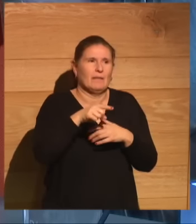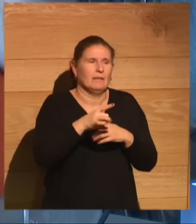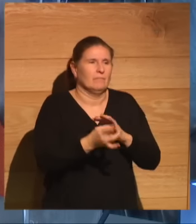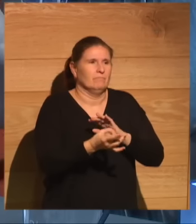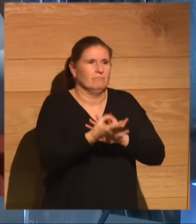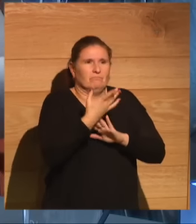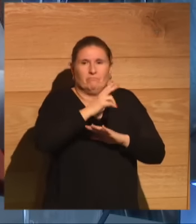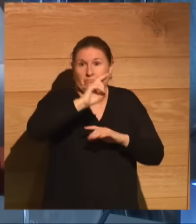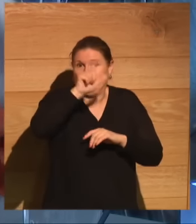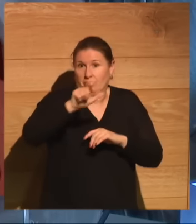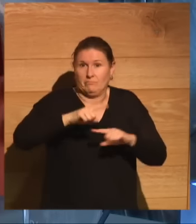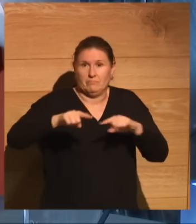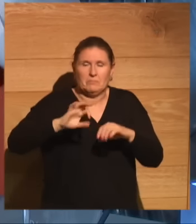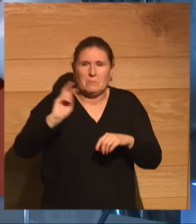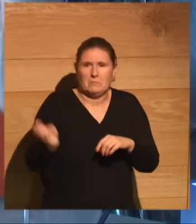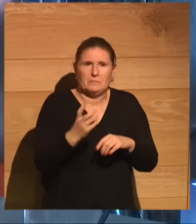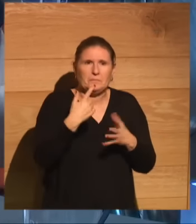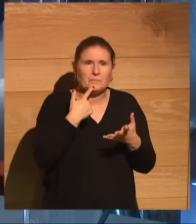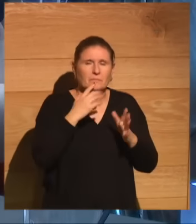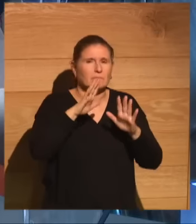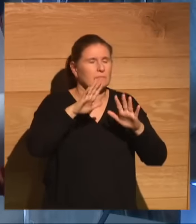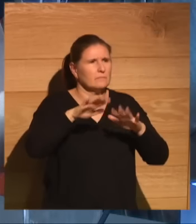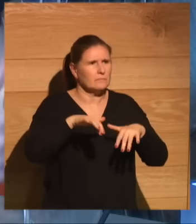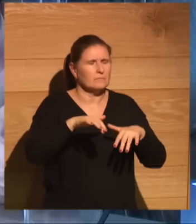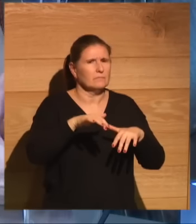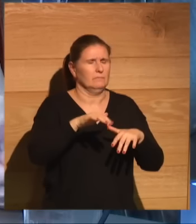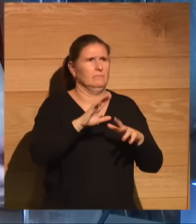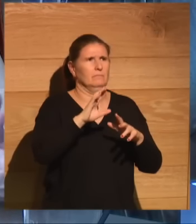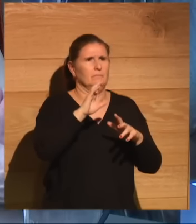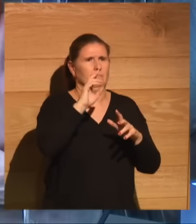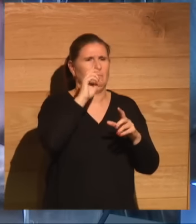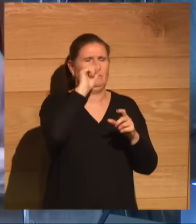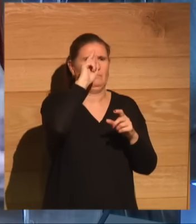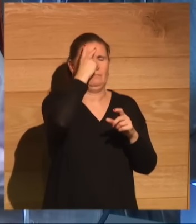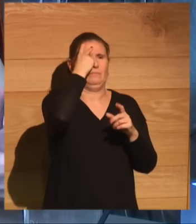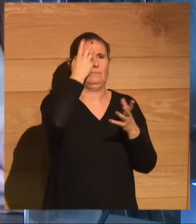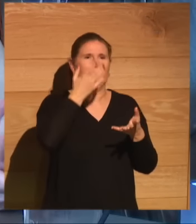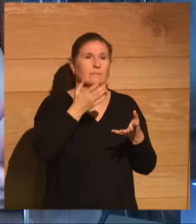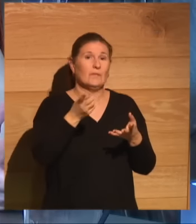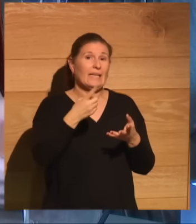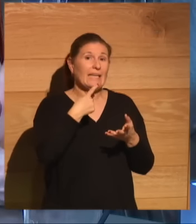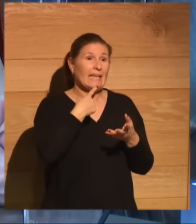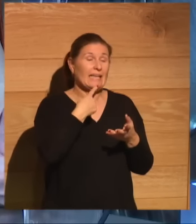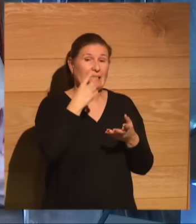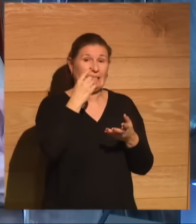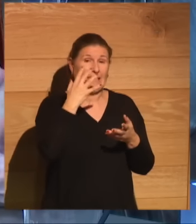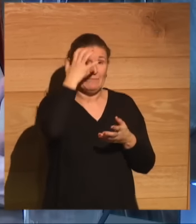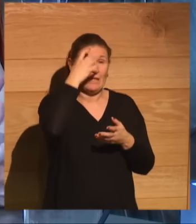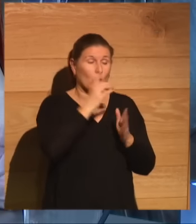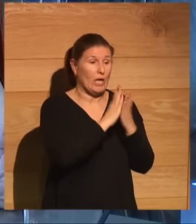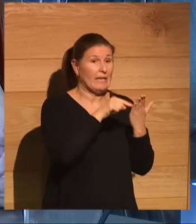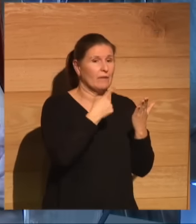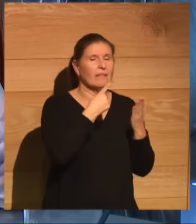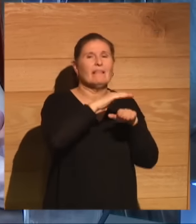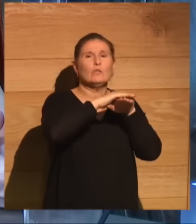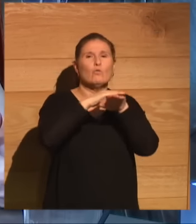y aparece quien sea y de repente empiezas a transformarte y de repente tienes otro discurso mayor. Él pide disculpas en el libro de una